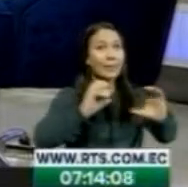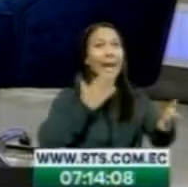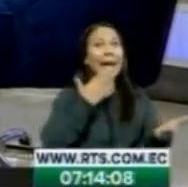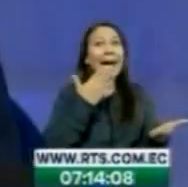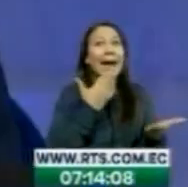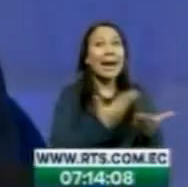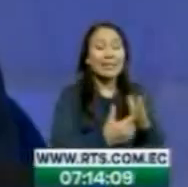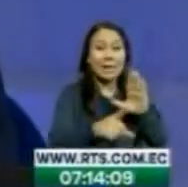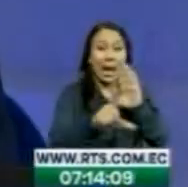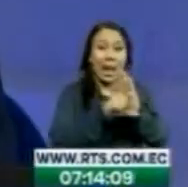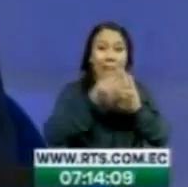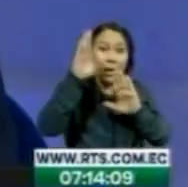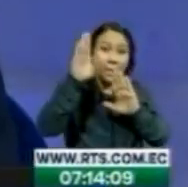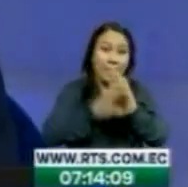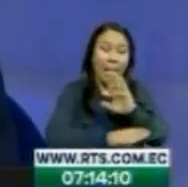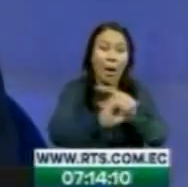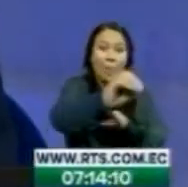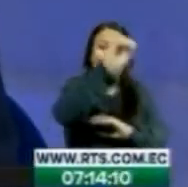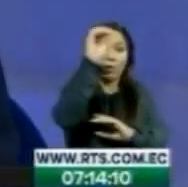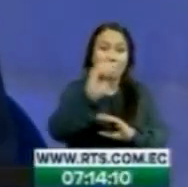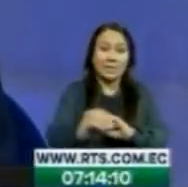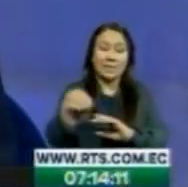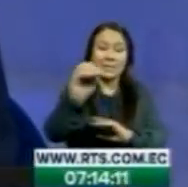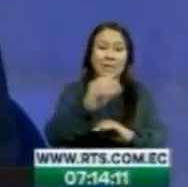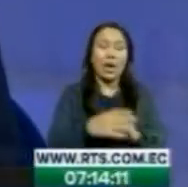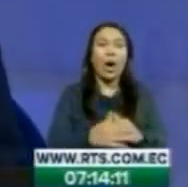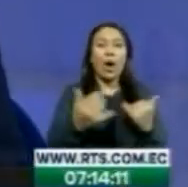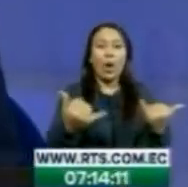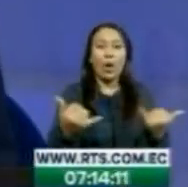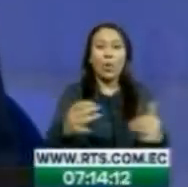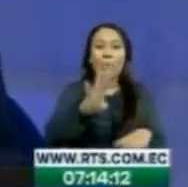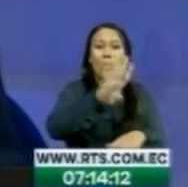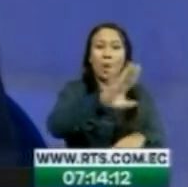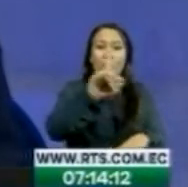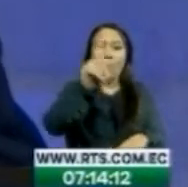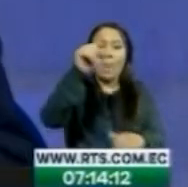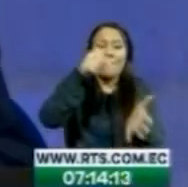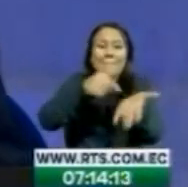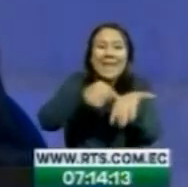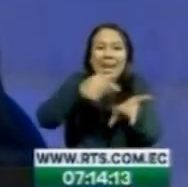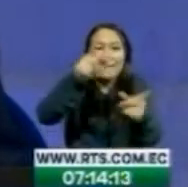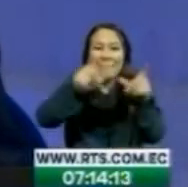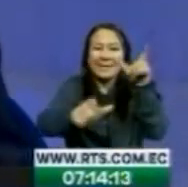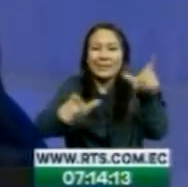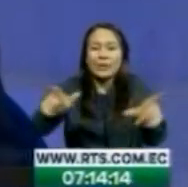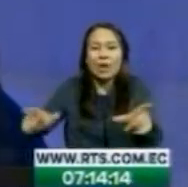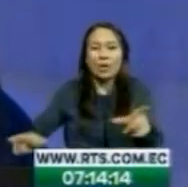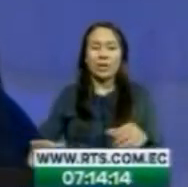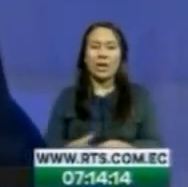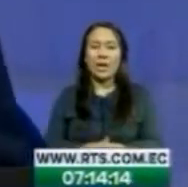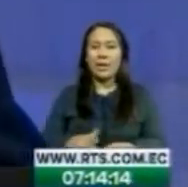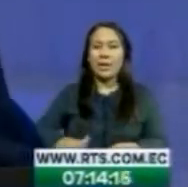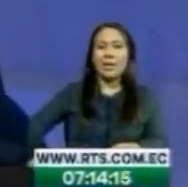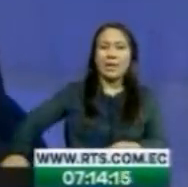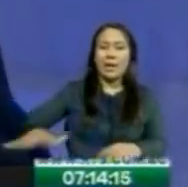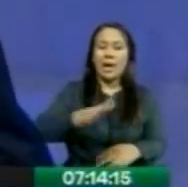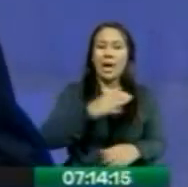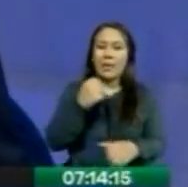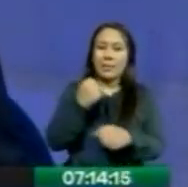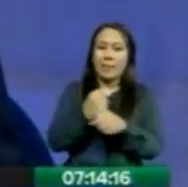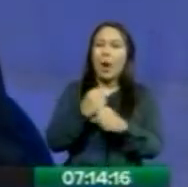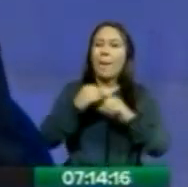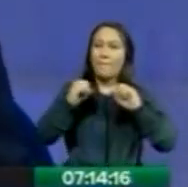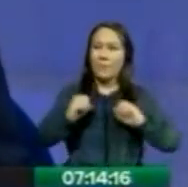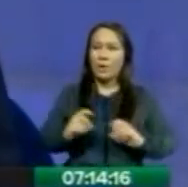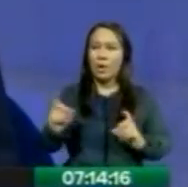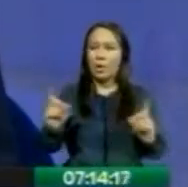a la reducción de multas, intereses y recargos, hoy más de 41.000 personas, 41.000 trabajadores de la patria han podido